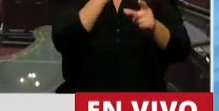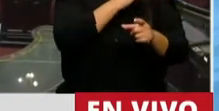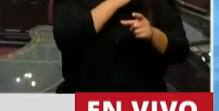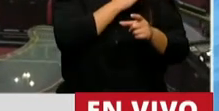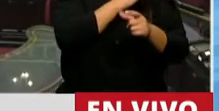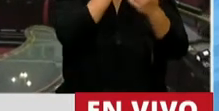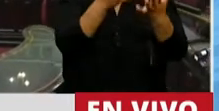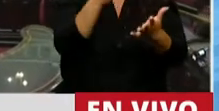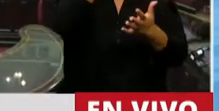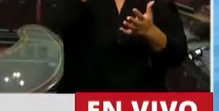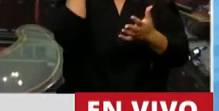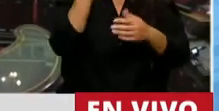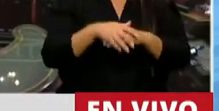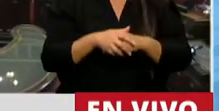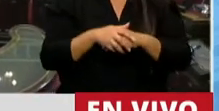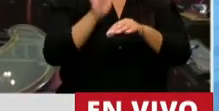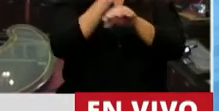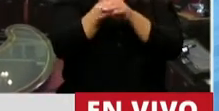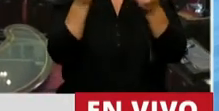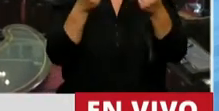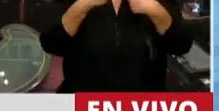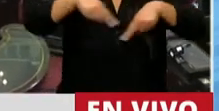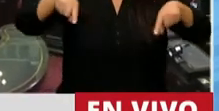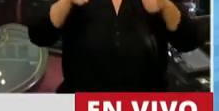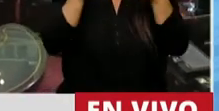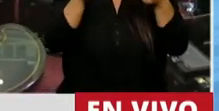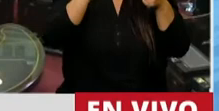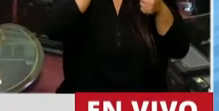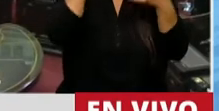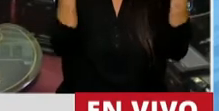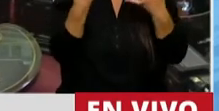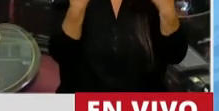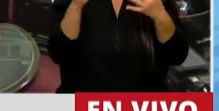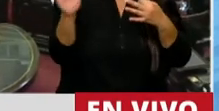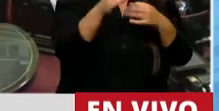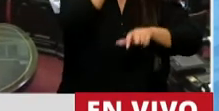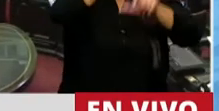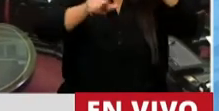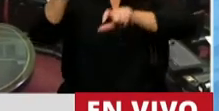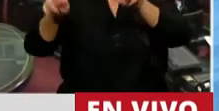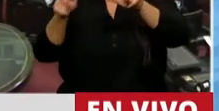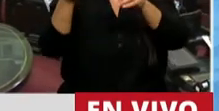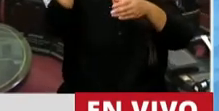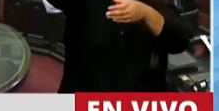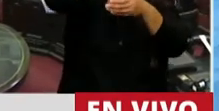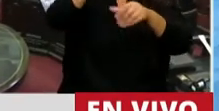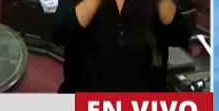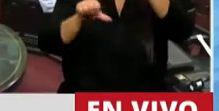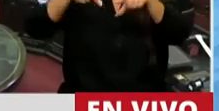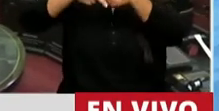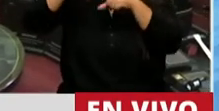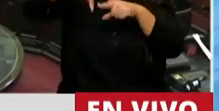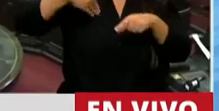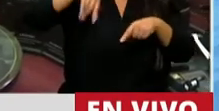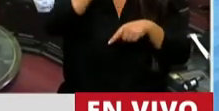universitario nacional es una excelente noticia. Para todos los que participan del sistema de ciencia y tecnología en la Argentina